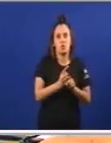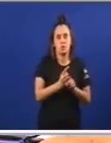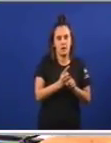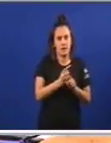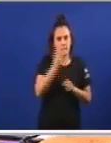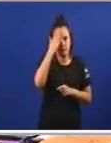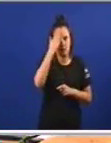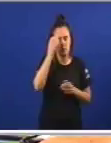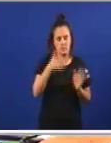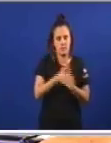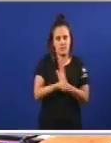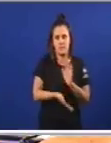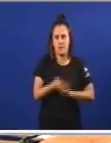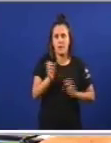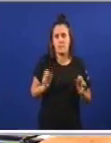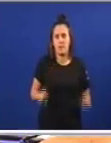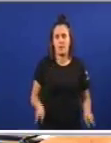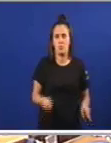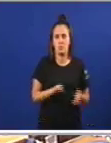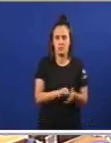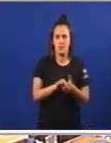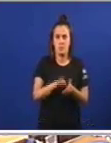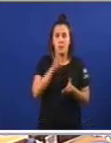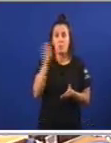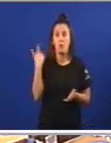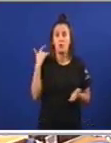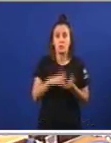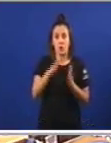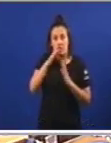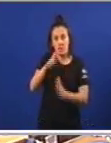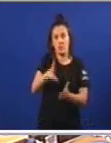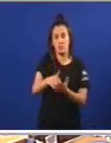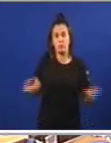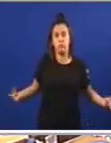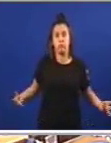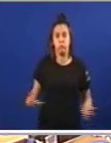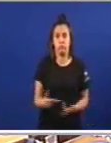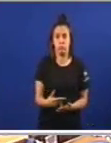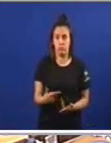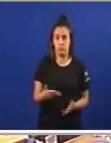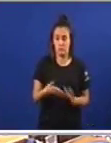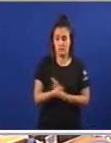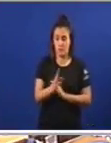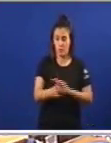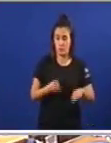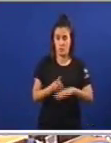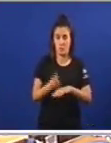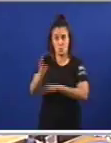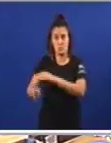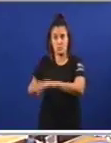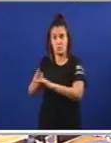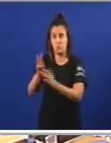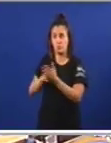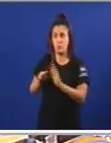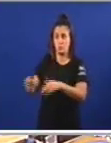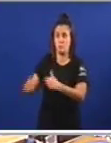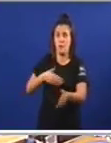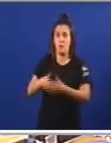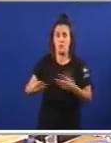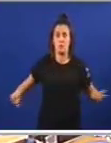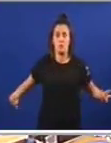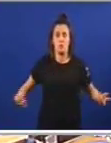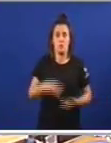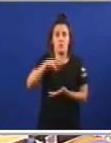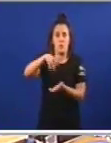dos servizos debido aos recortes na última década, prácticamente nestas últimas legislaturas. Na unidade de